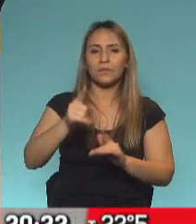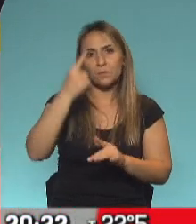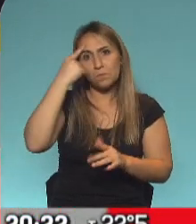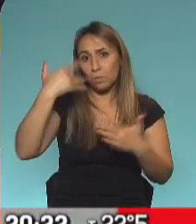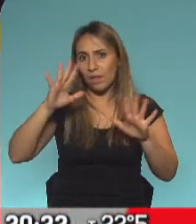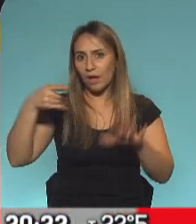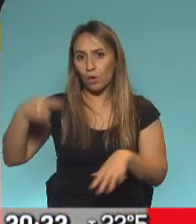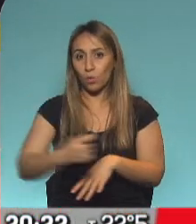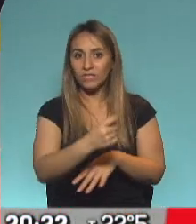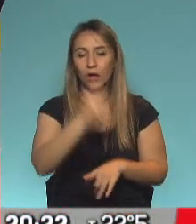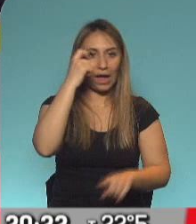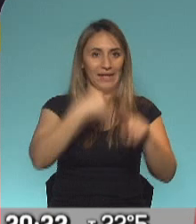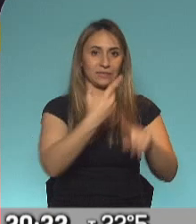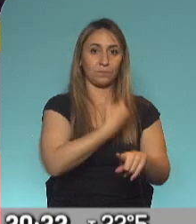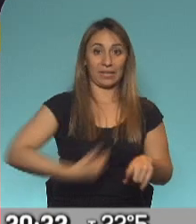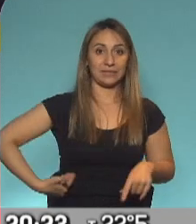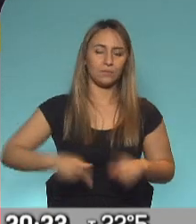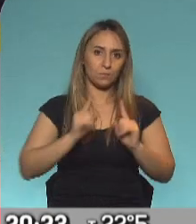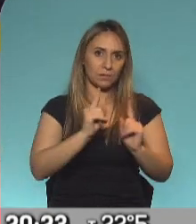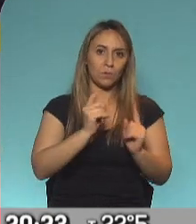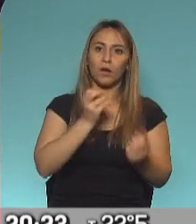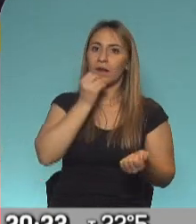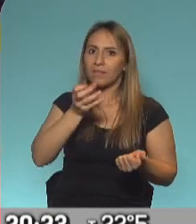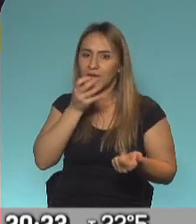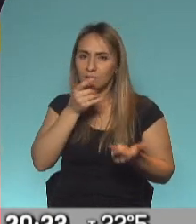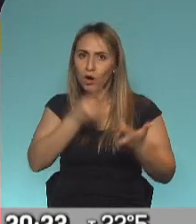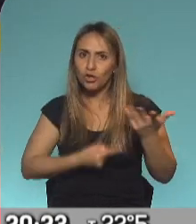causa judicial al expresidente por estos testimonios.